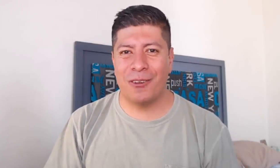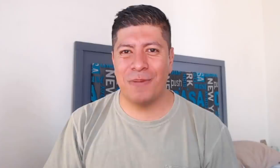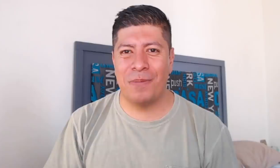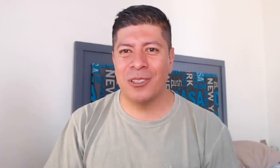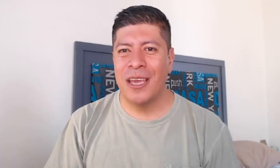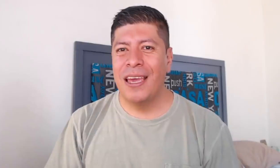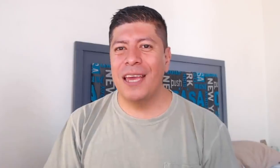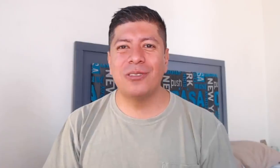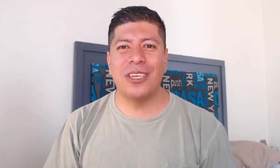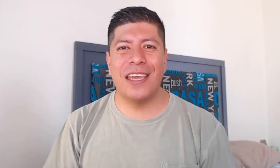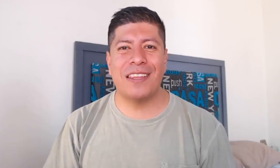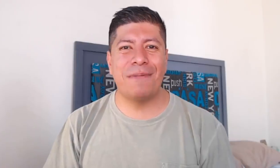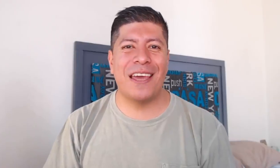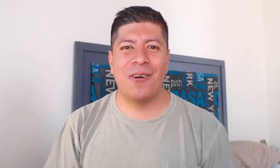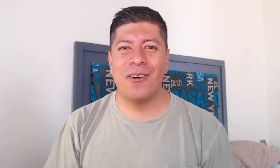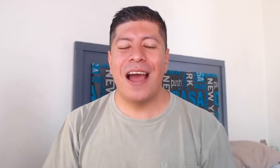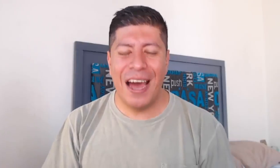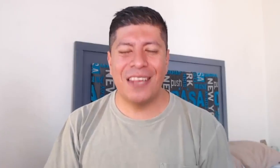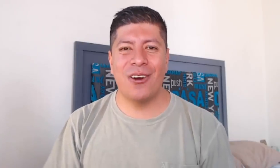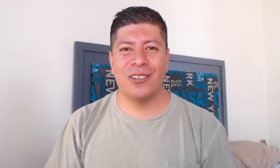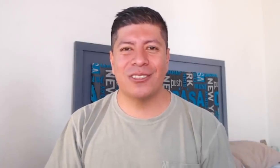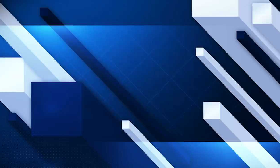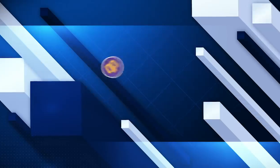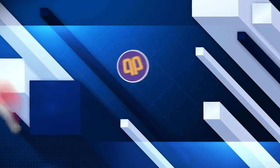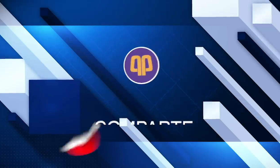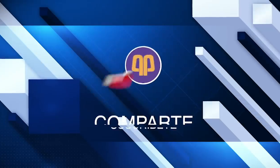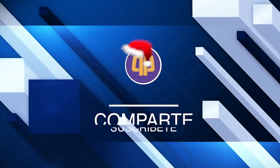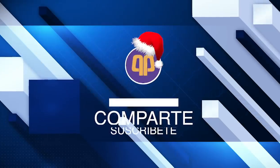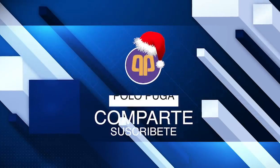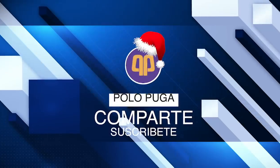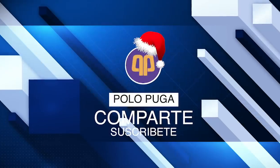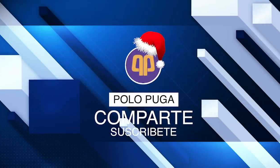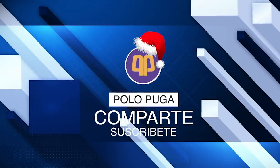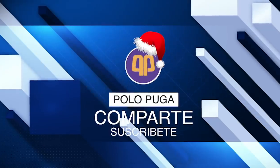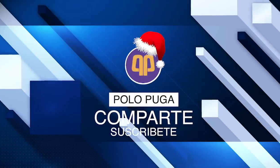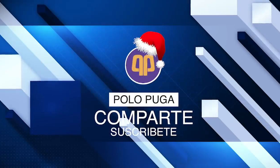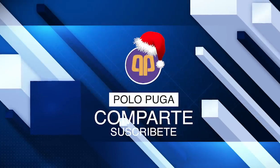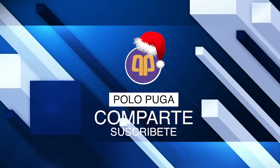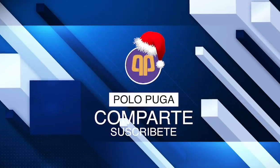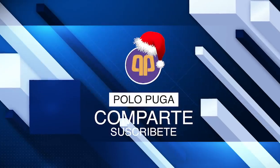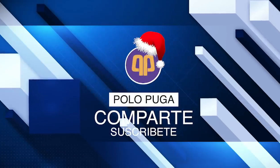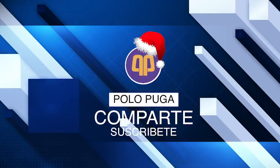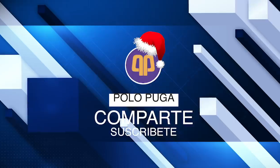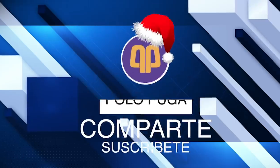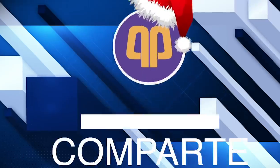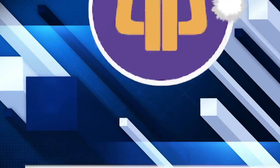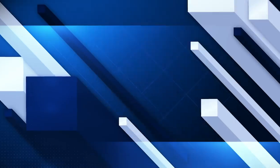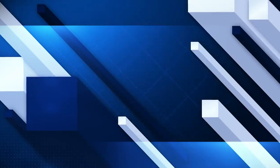Puga, nos vemos en un siguiente video. Adiós.